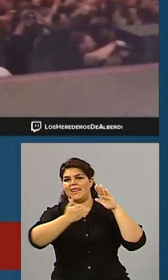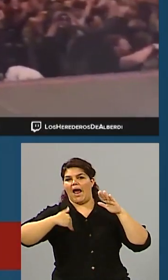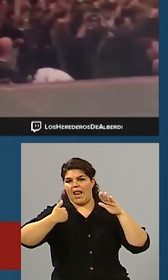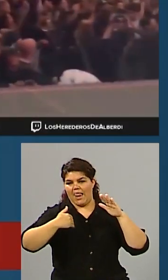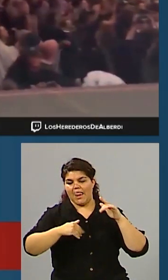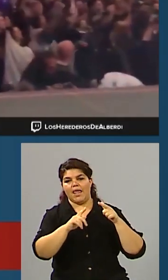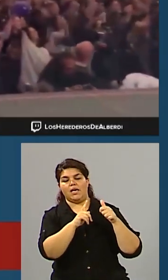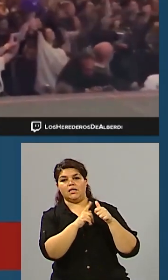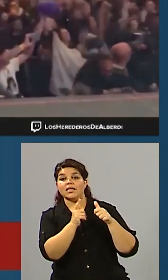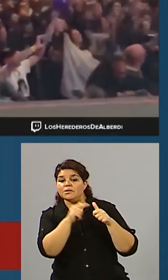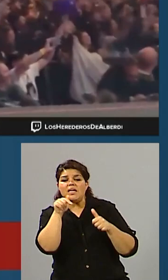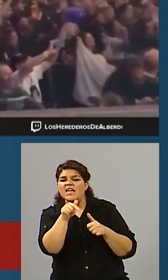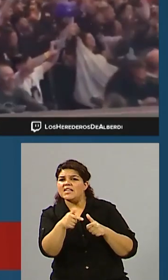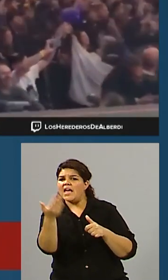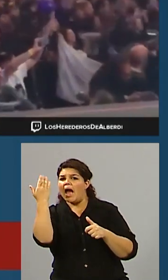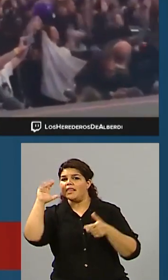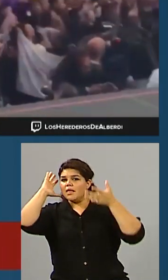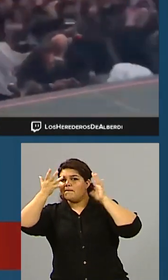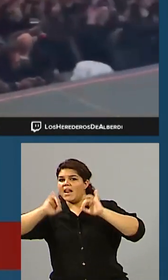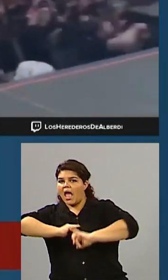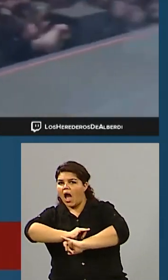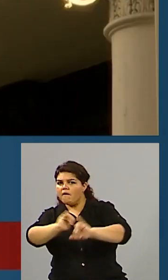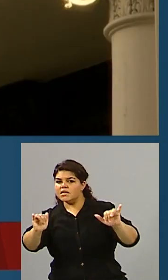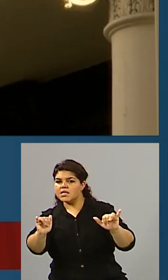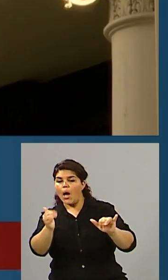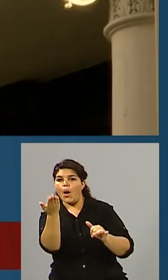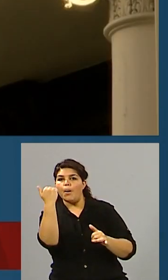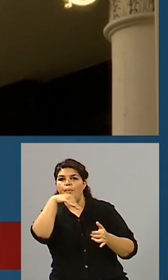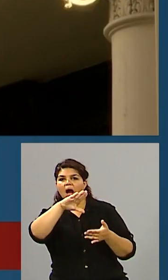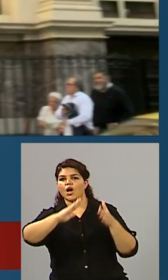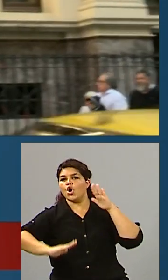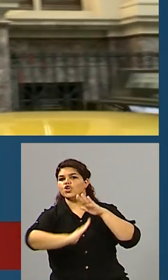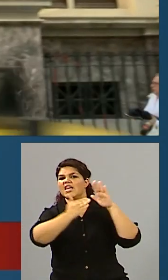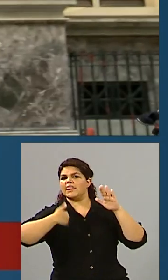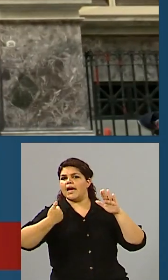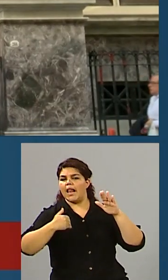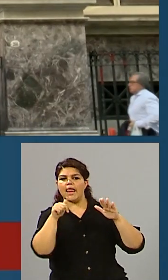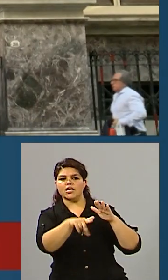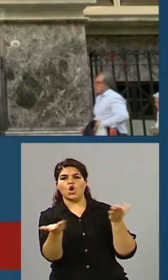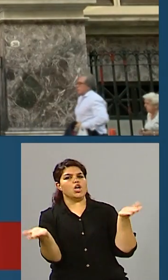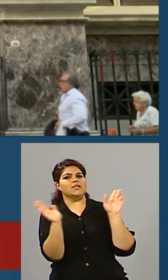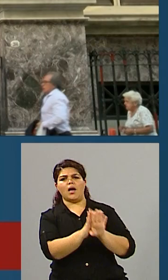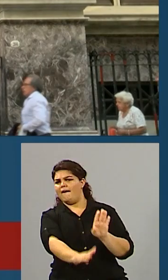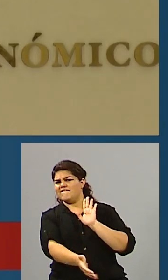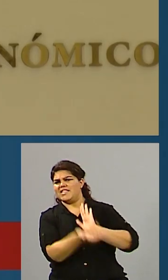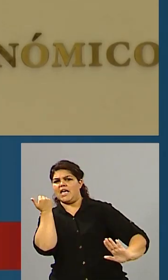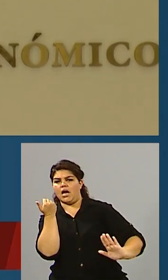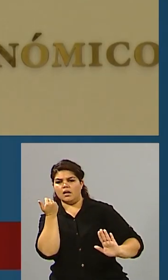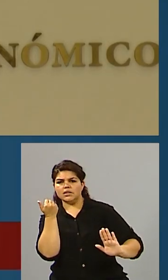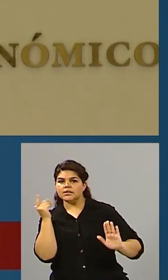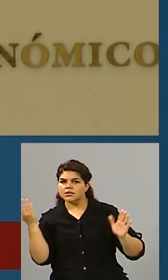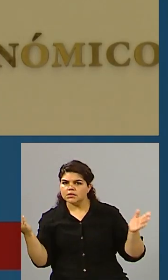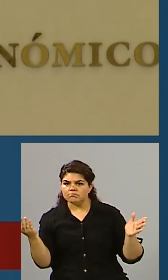Milei nos había indicado en su campaña que iba a ser dinamitado. Sí. Ese desistimiento se debe a que